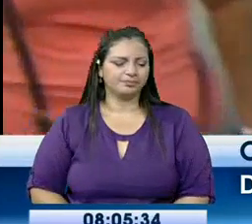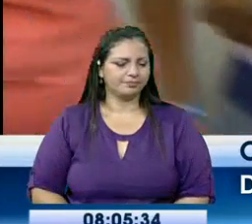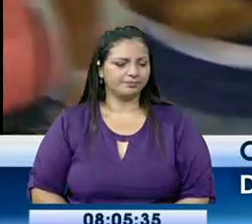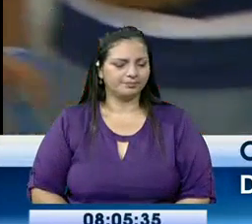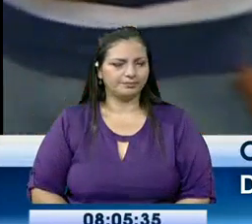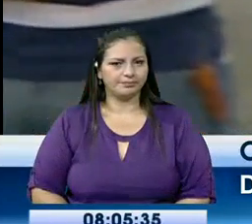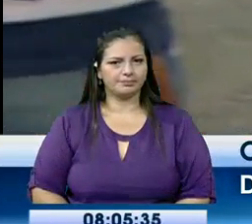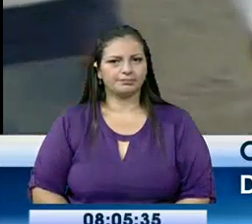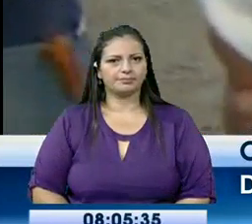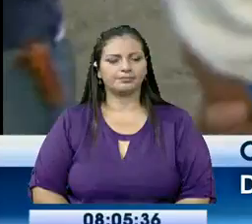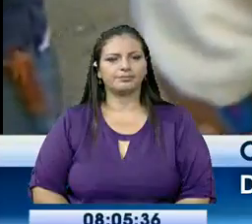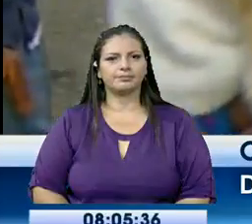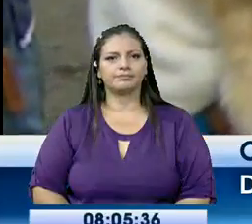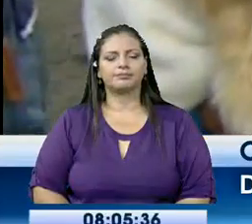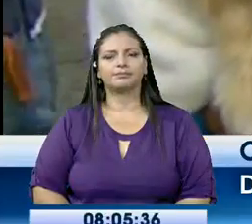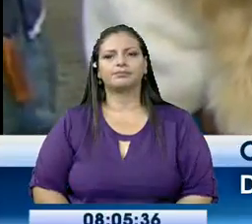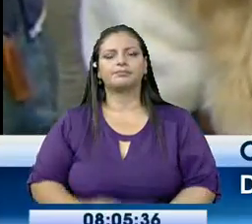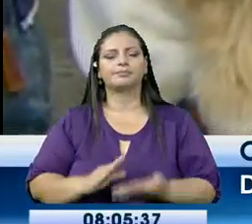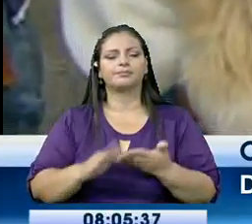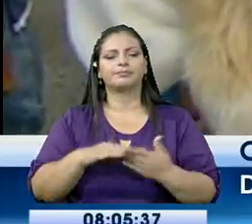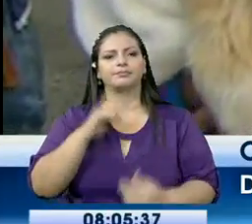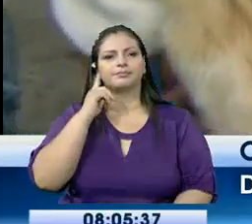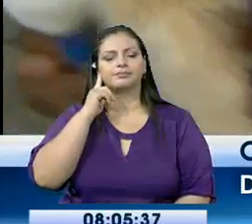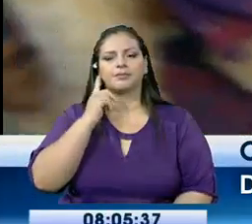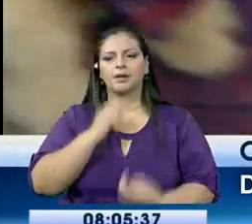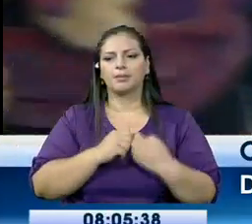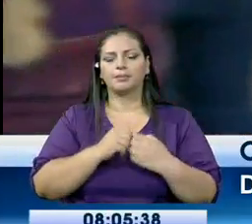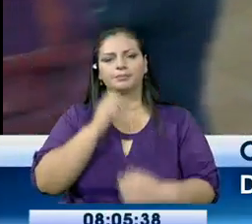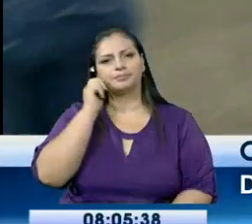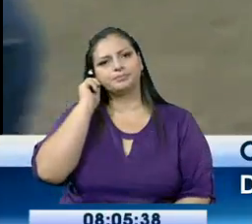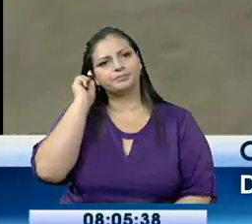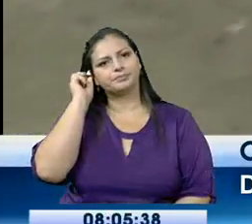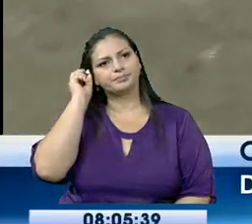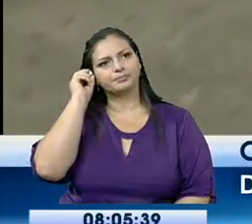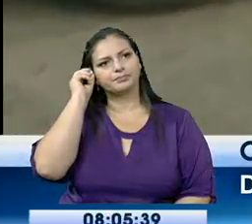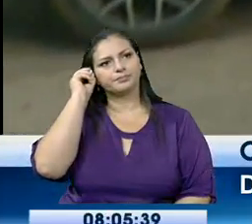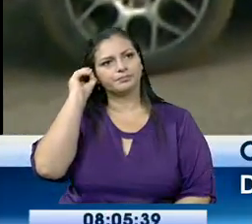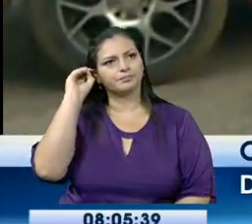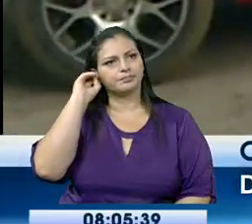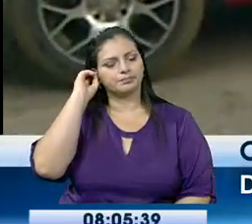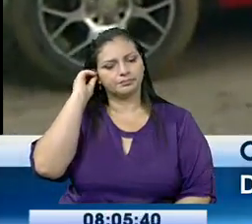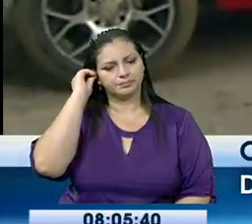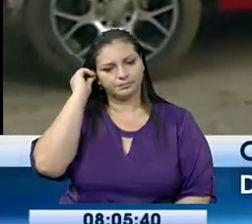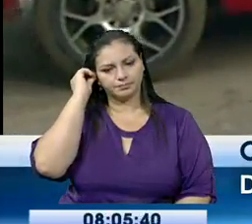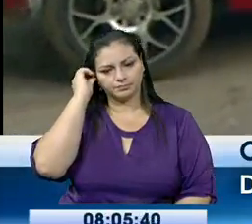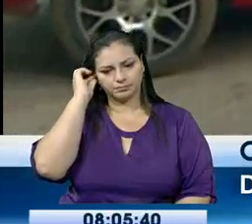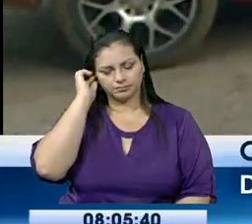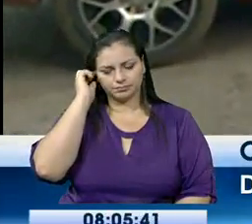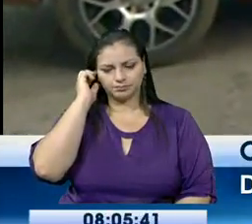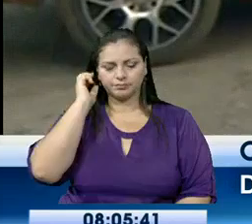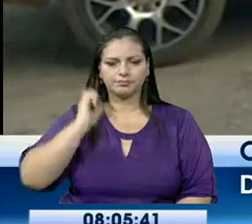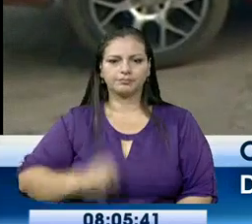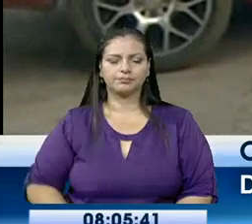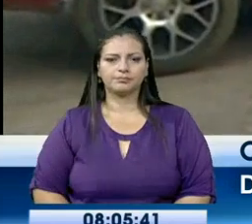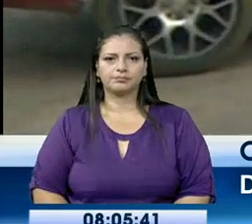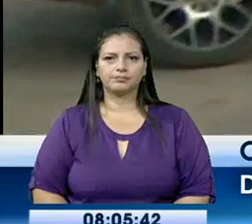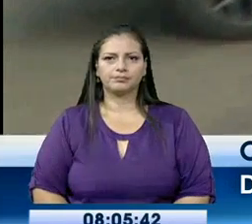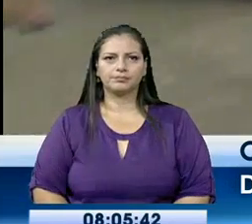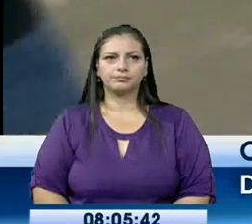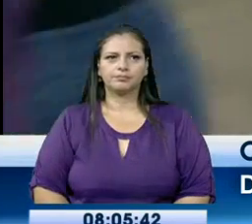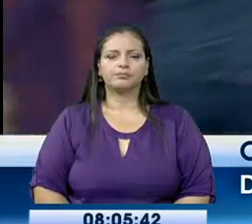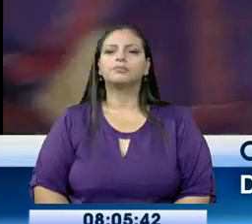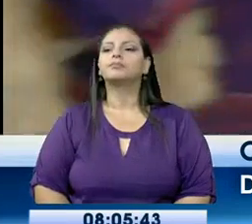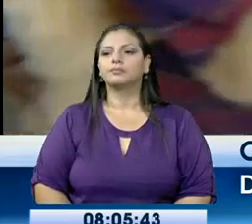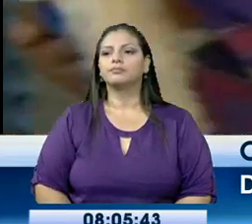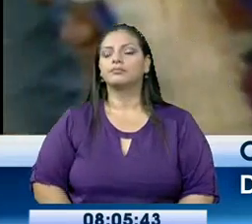los moradores, es la palabra que está respaldada en todo eso. Muchas gracias por la acción. ¿Han manifestado hasta cuándo estará acá presente esta campaña? Bueno, nos han comunicado